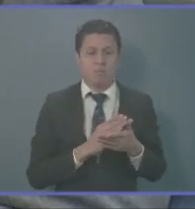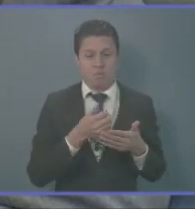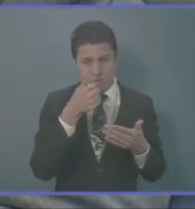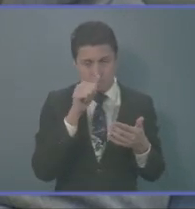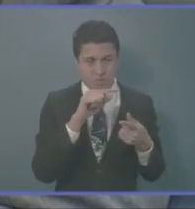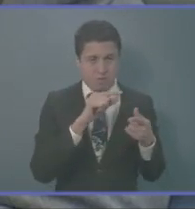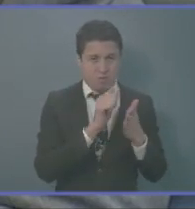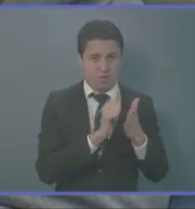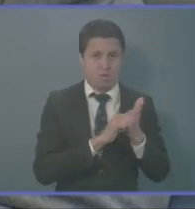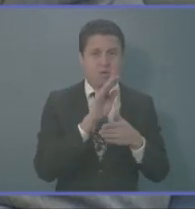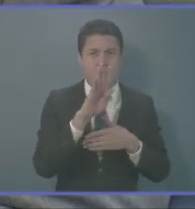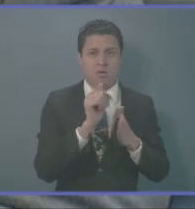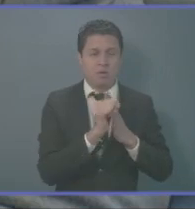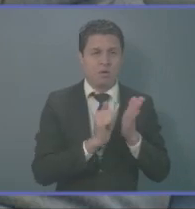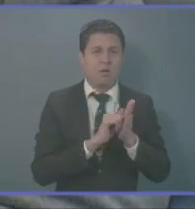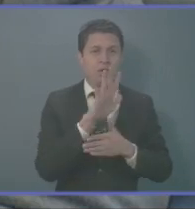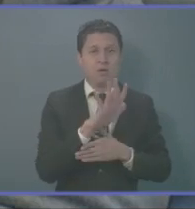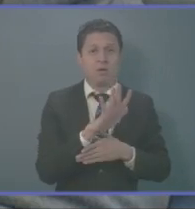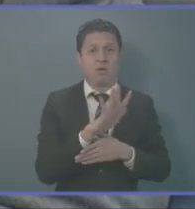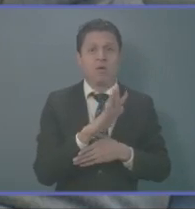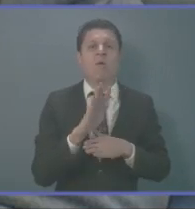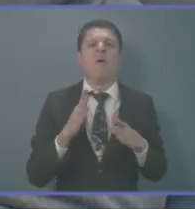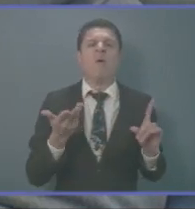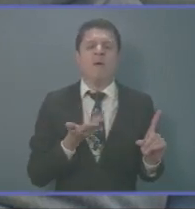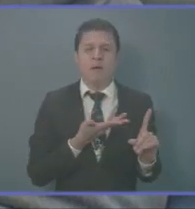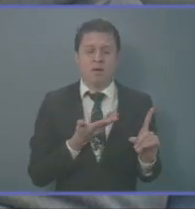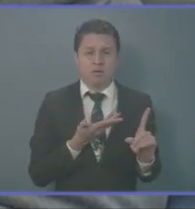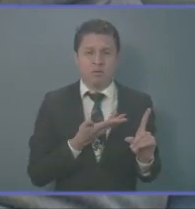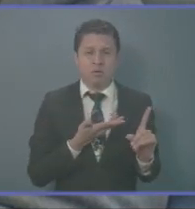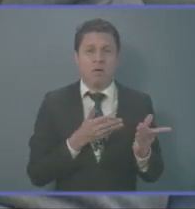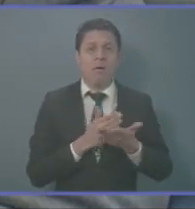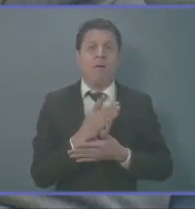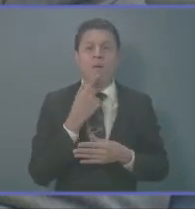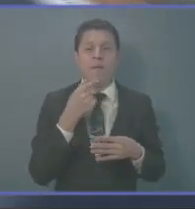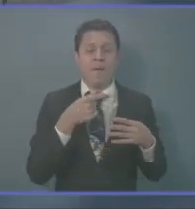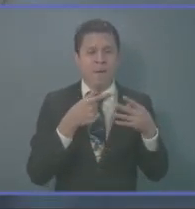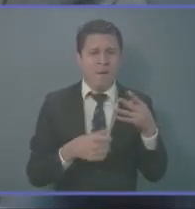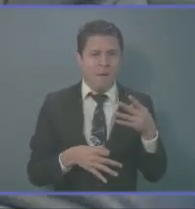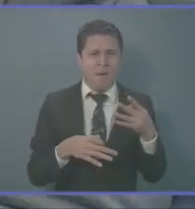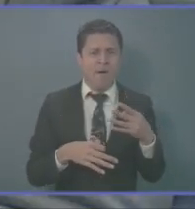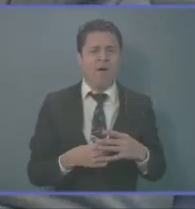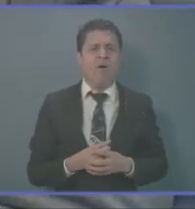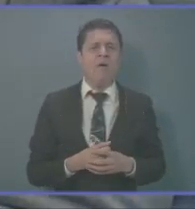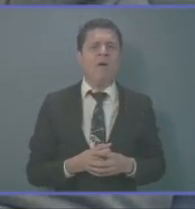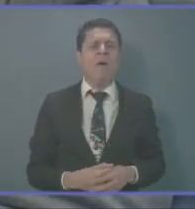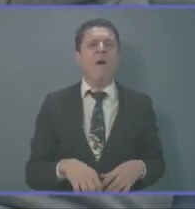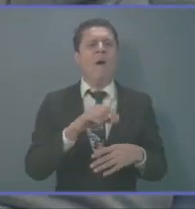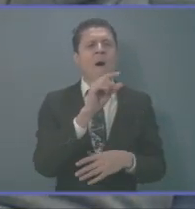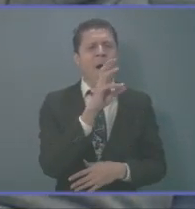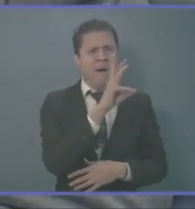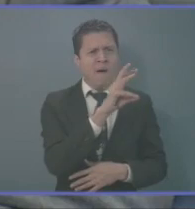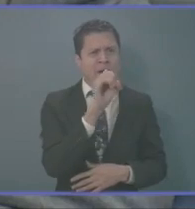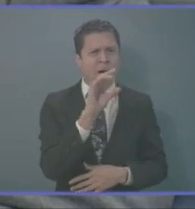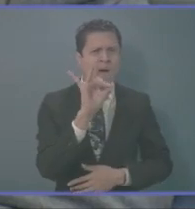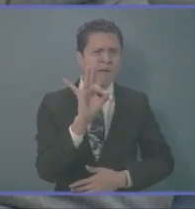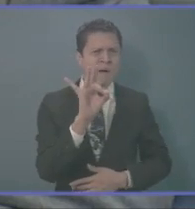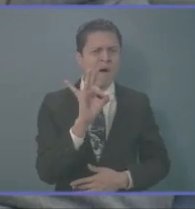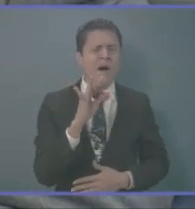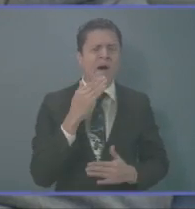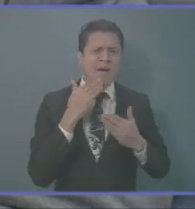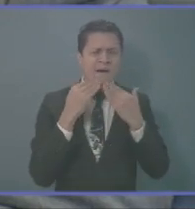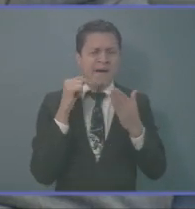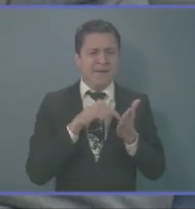5 sustituirá parte de los recursos autorizados mediante el decreto legislativo número 608 al que se